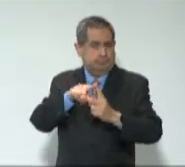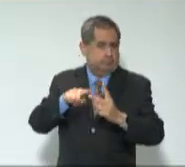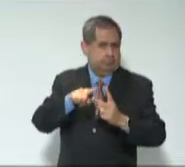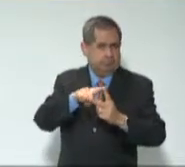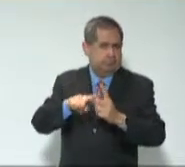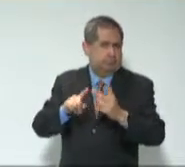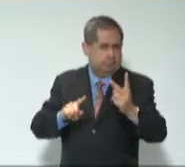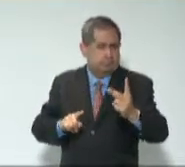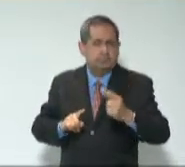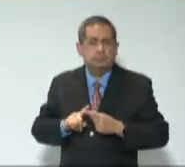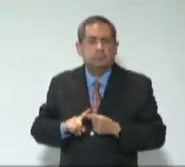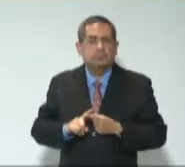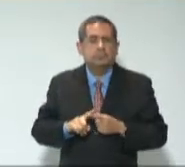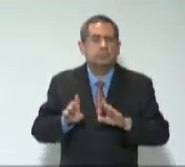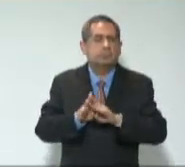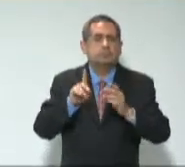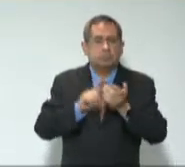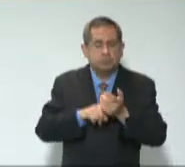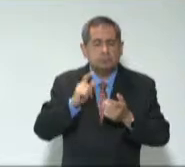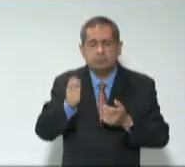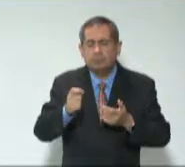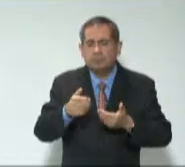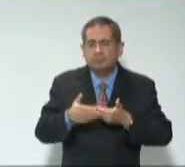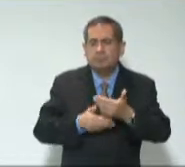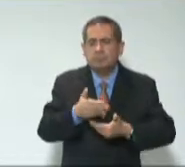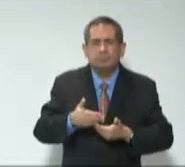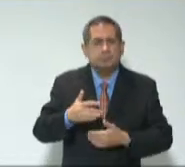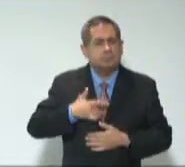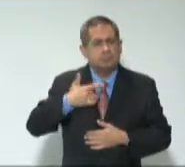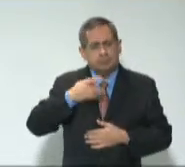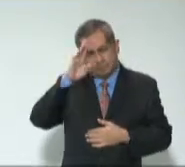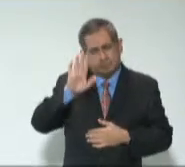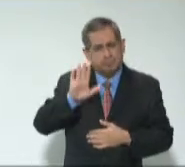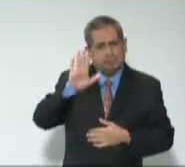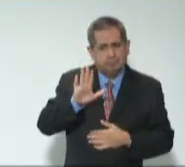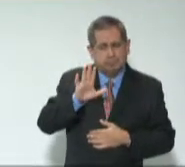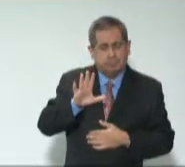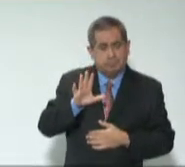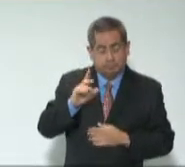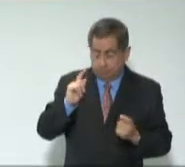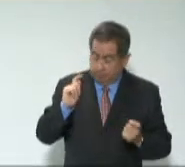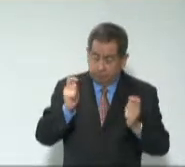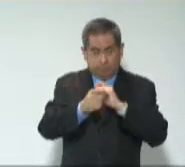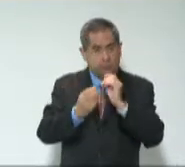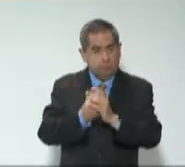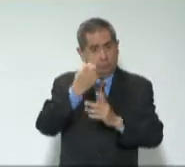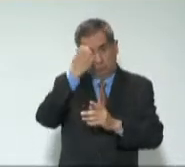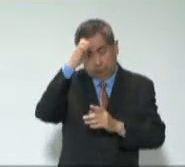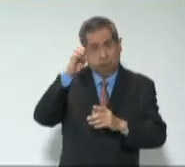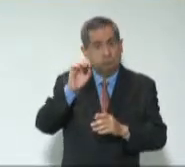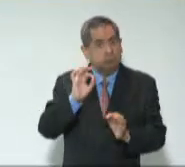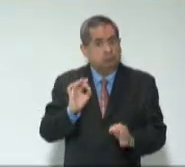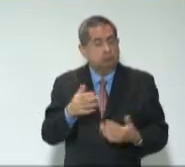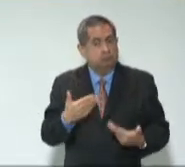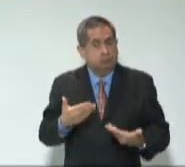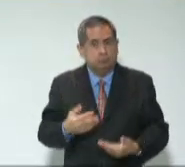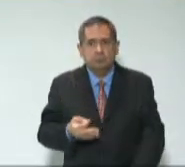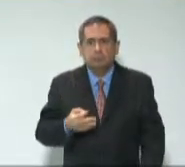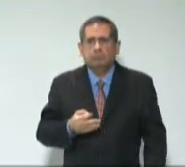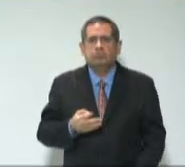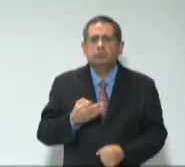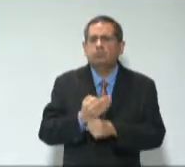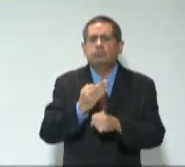de enta de certeza Eh me ha parecido no hasta revolucionario no en por el momento en el que vivimos